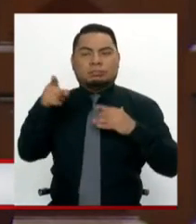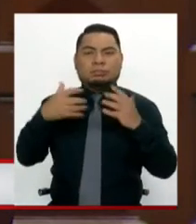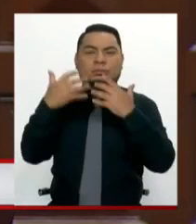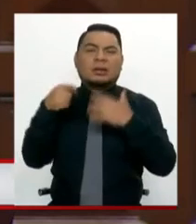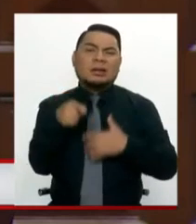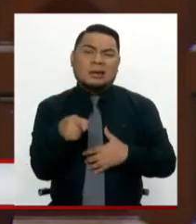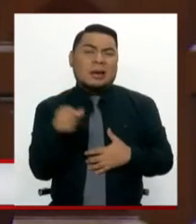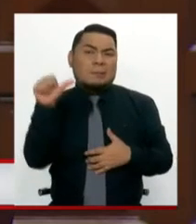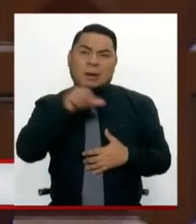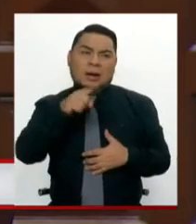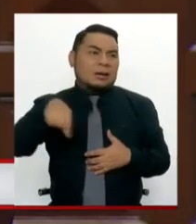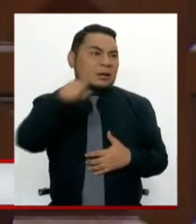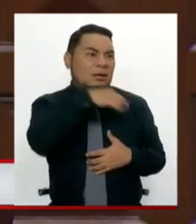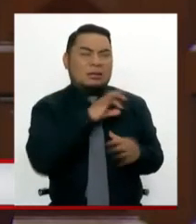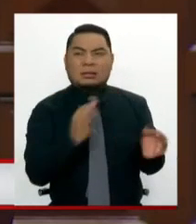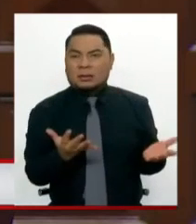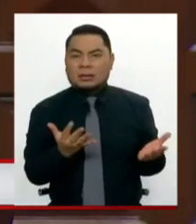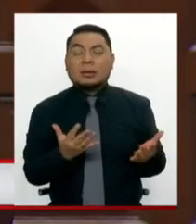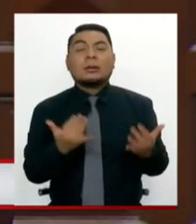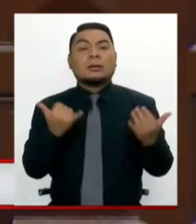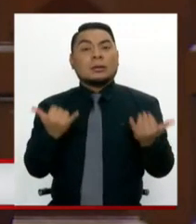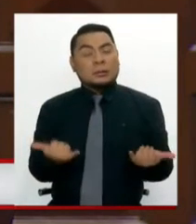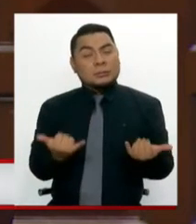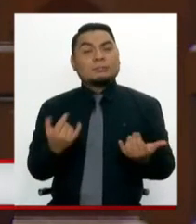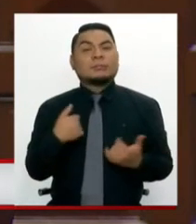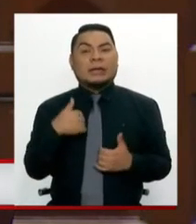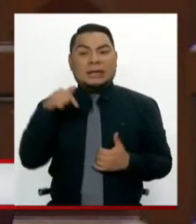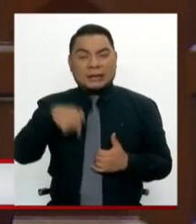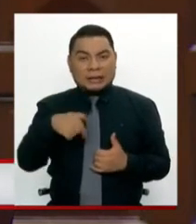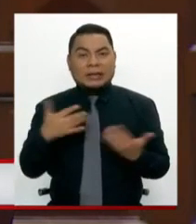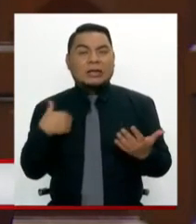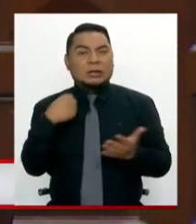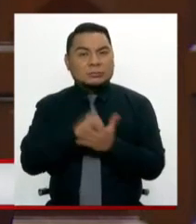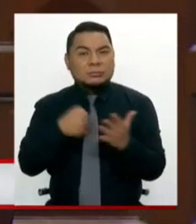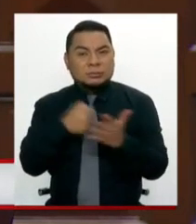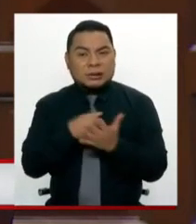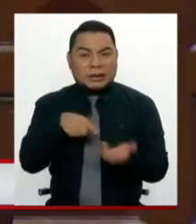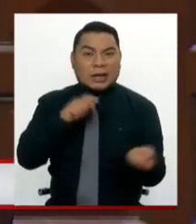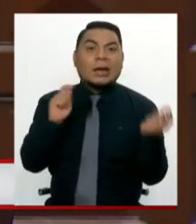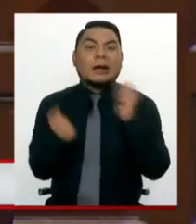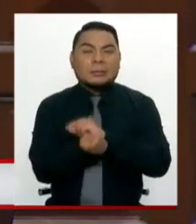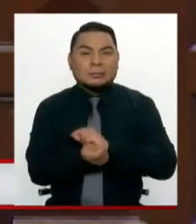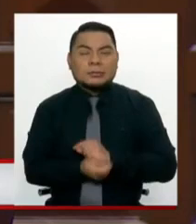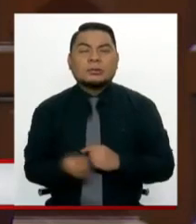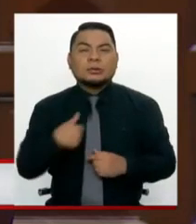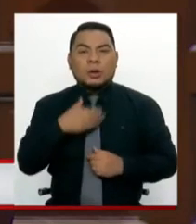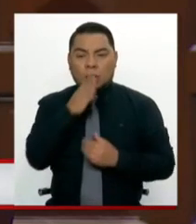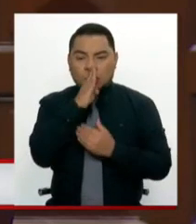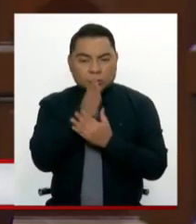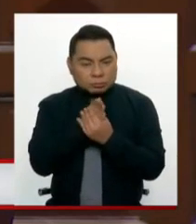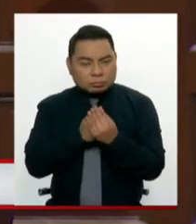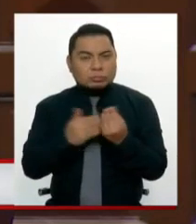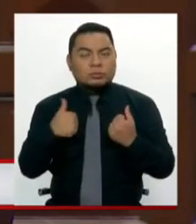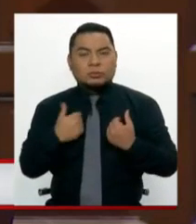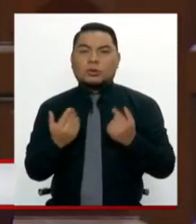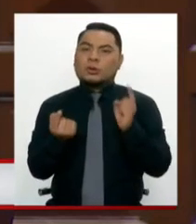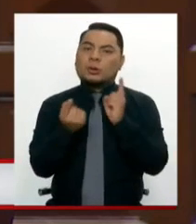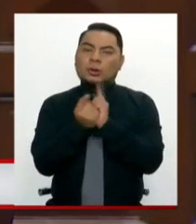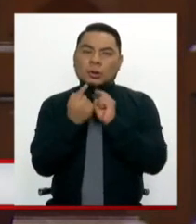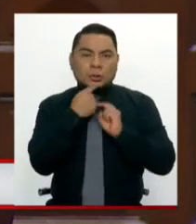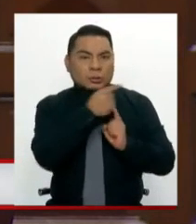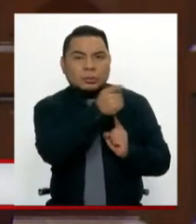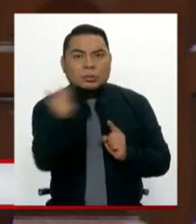sirve a nadie. Por ello, que en este empeño por el cambio, con humildad, me dirijo a